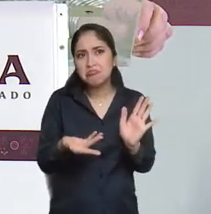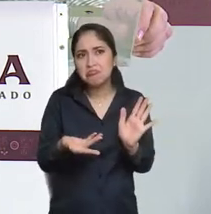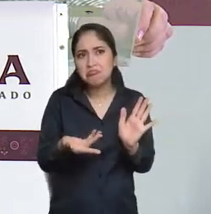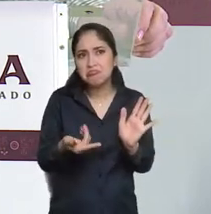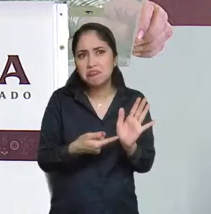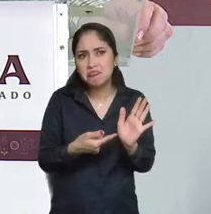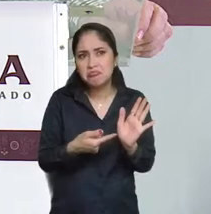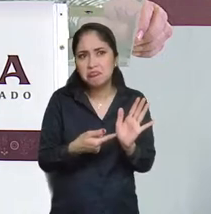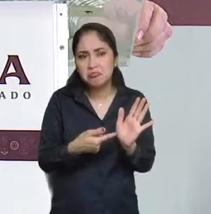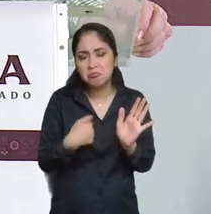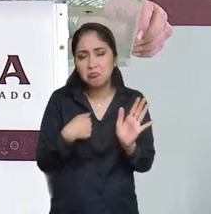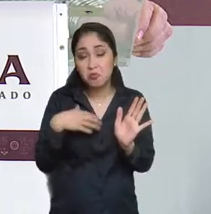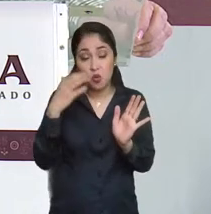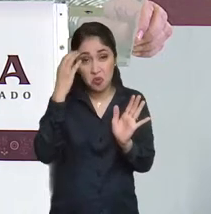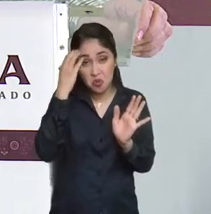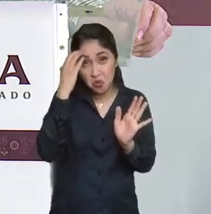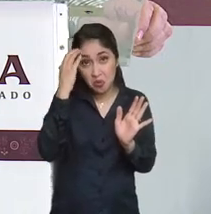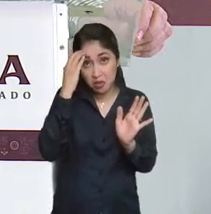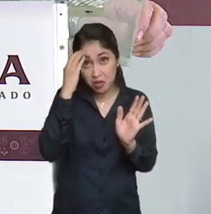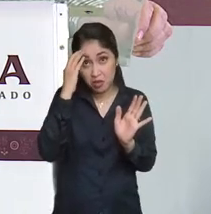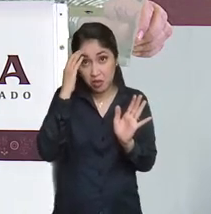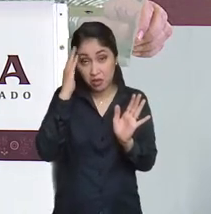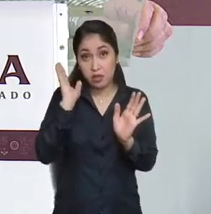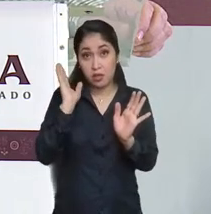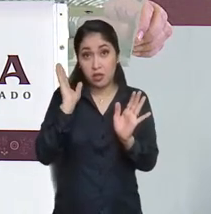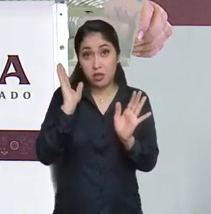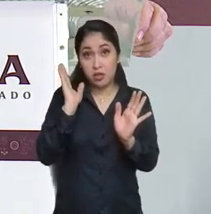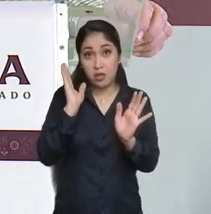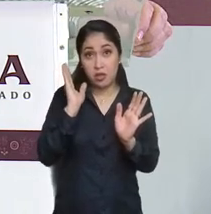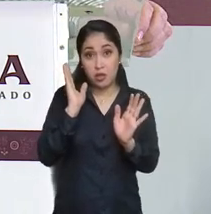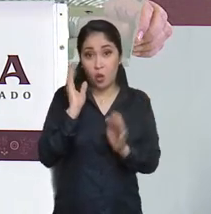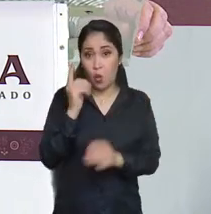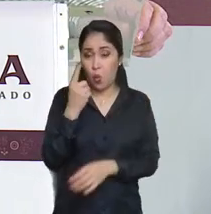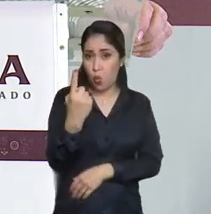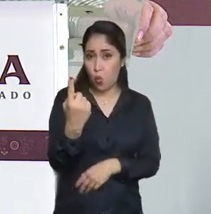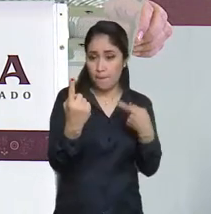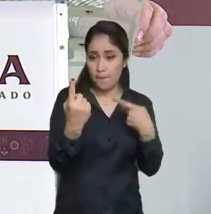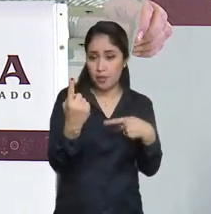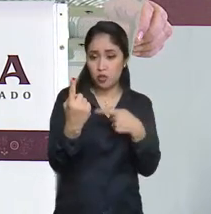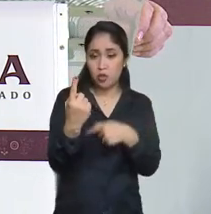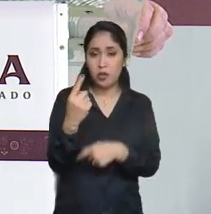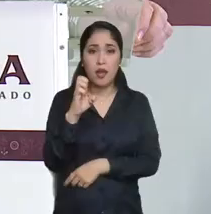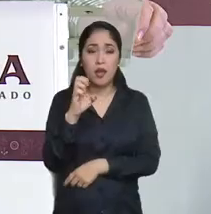cercana que tengo es que solo acudió Ernesto Coppel,